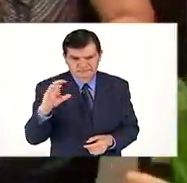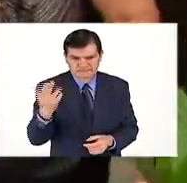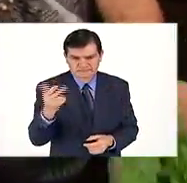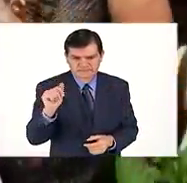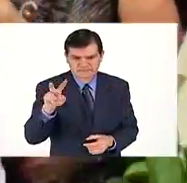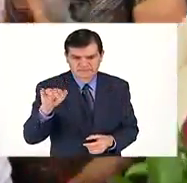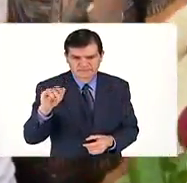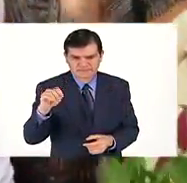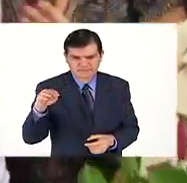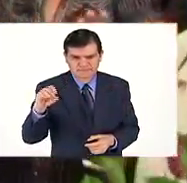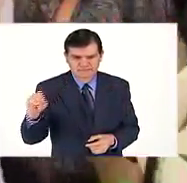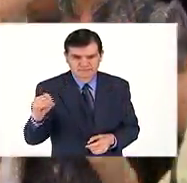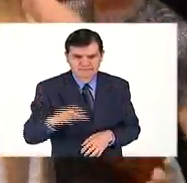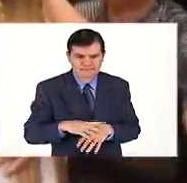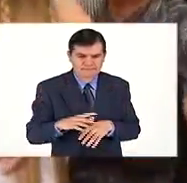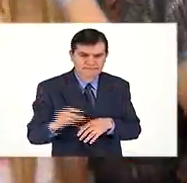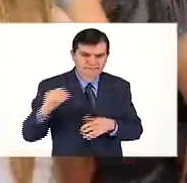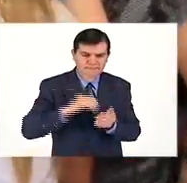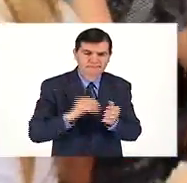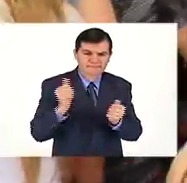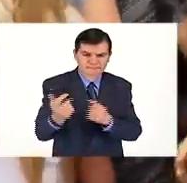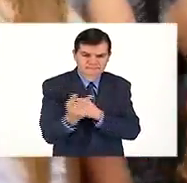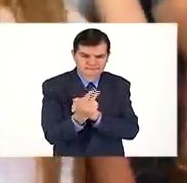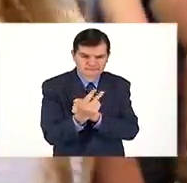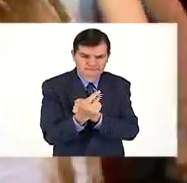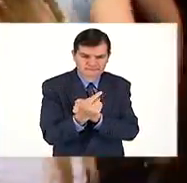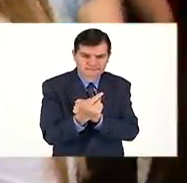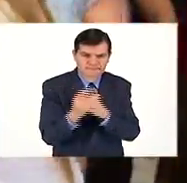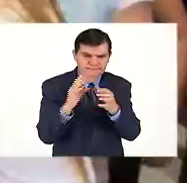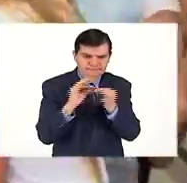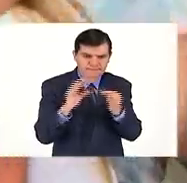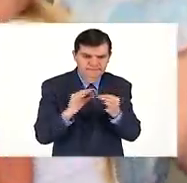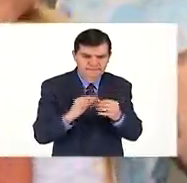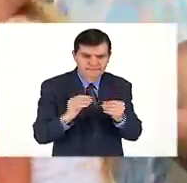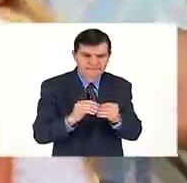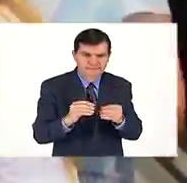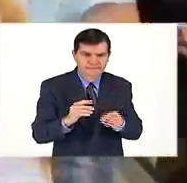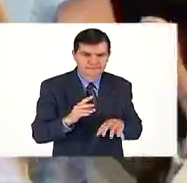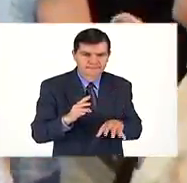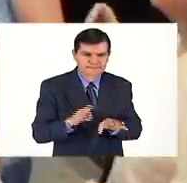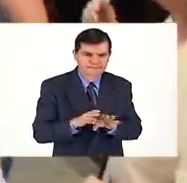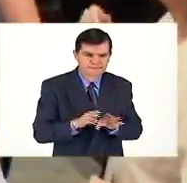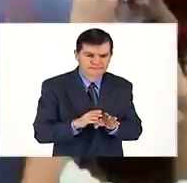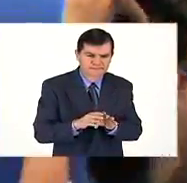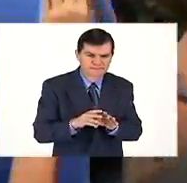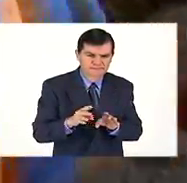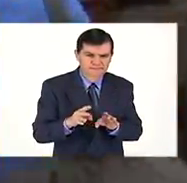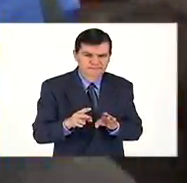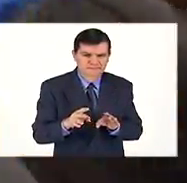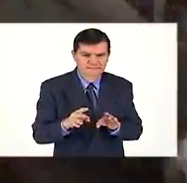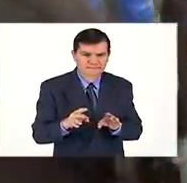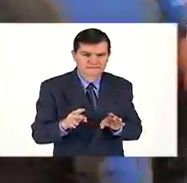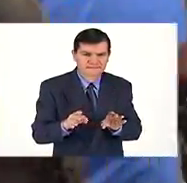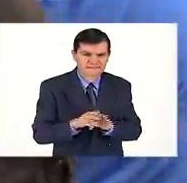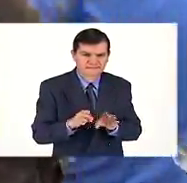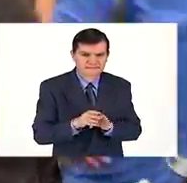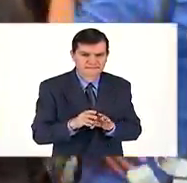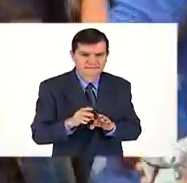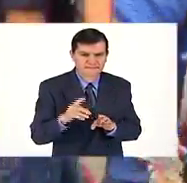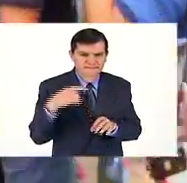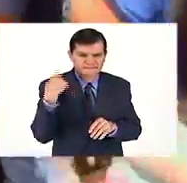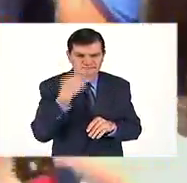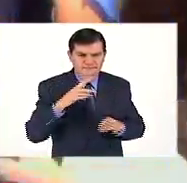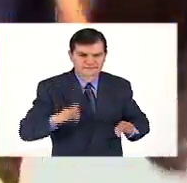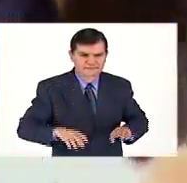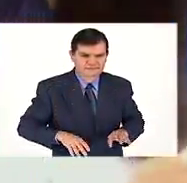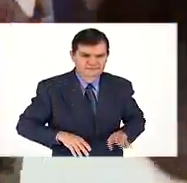una aparición en televisión donde se veía muy alterado, no enojado, sino con cara hasta